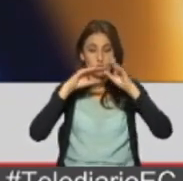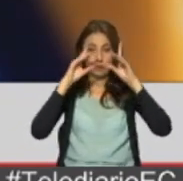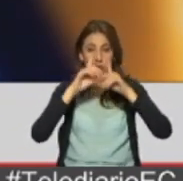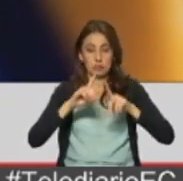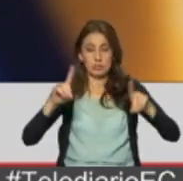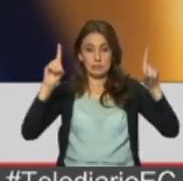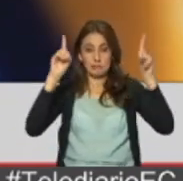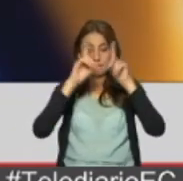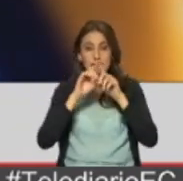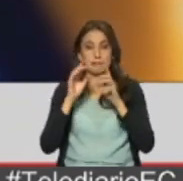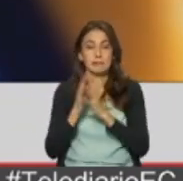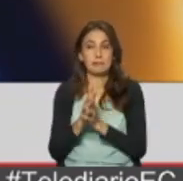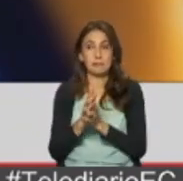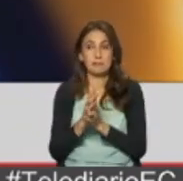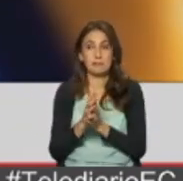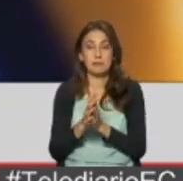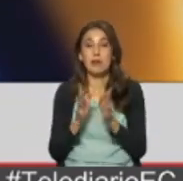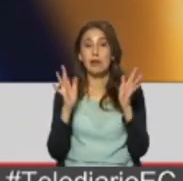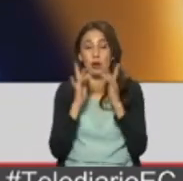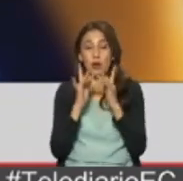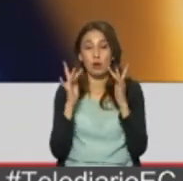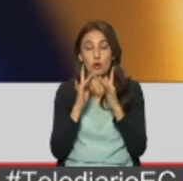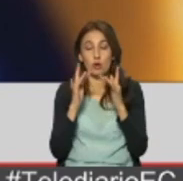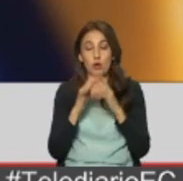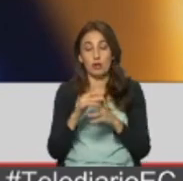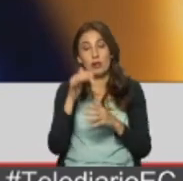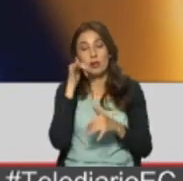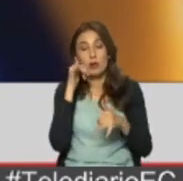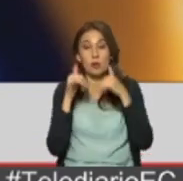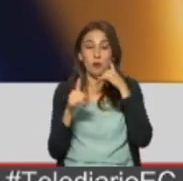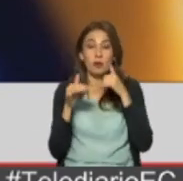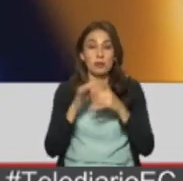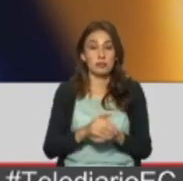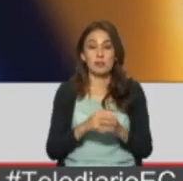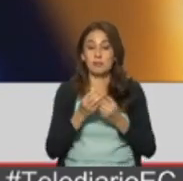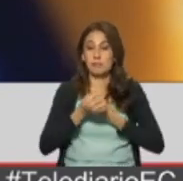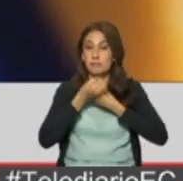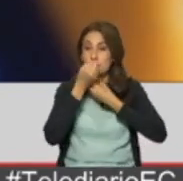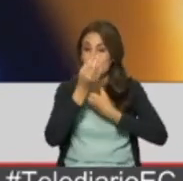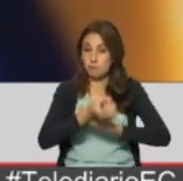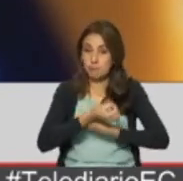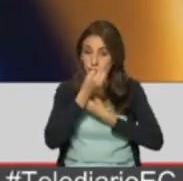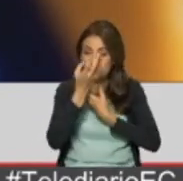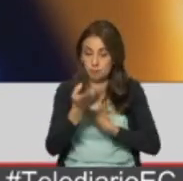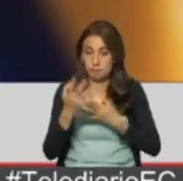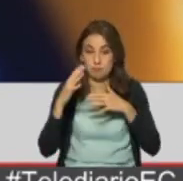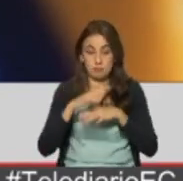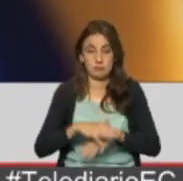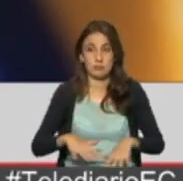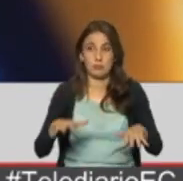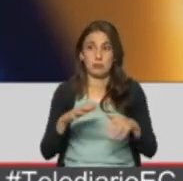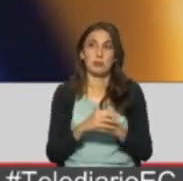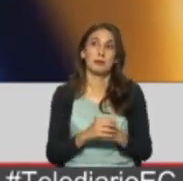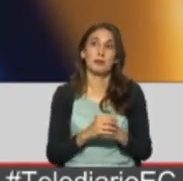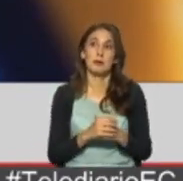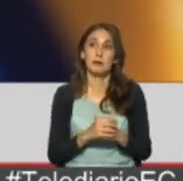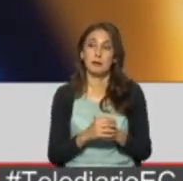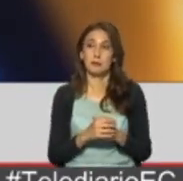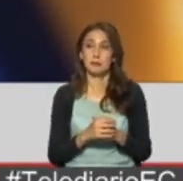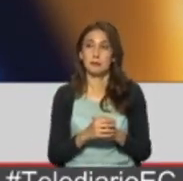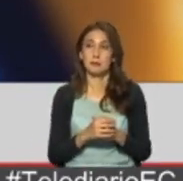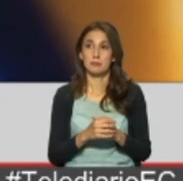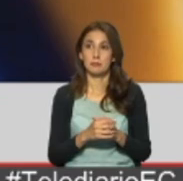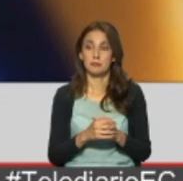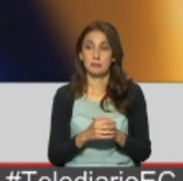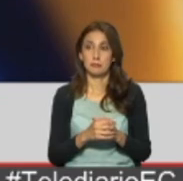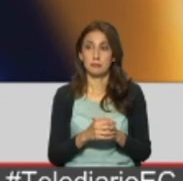contacto y la demás información, que creo que es muy importante que conozca la población. Hasta eso, pues,